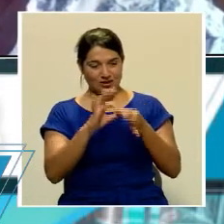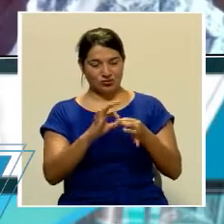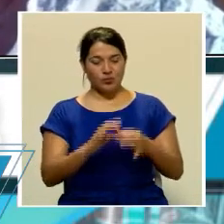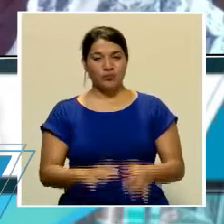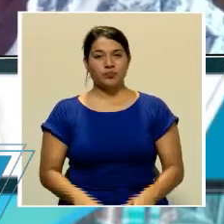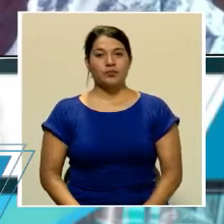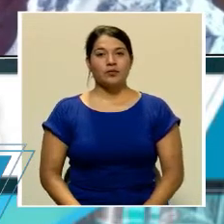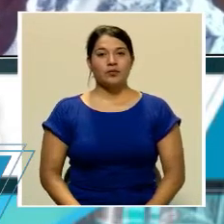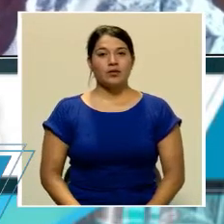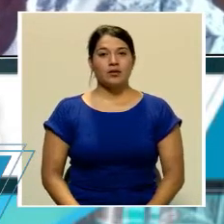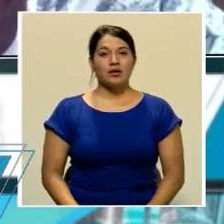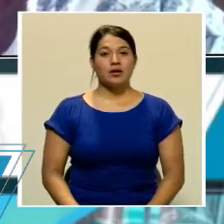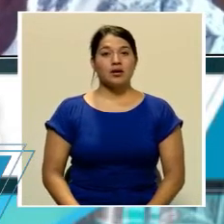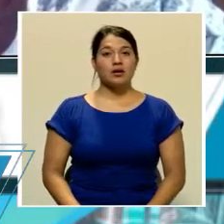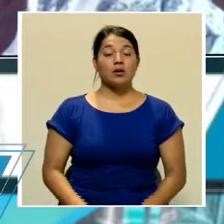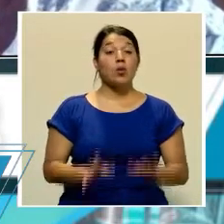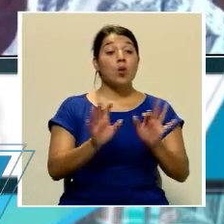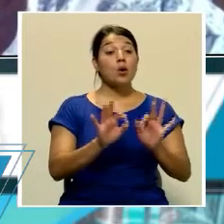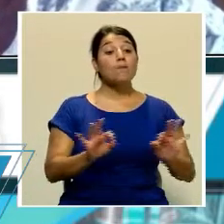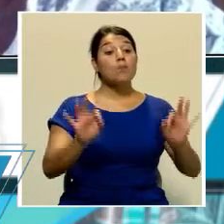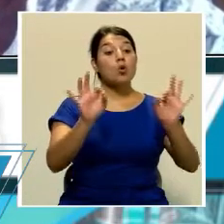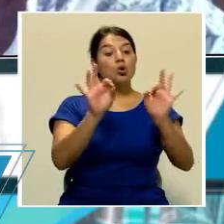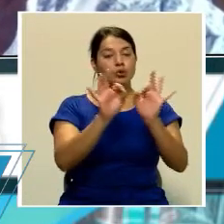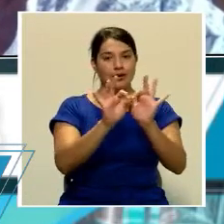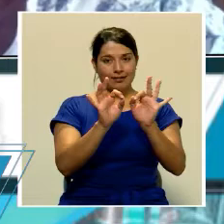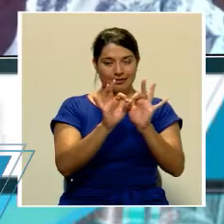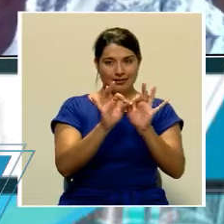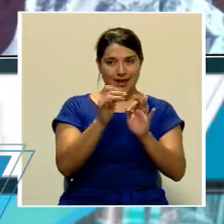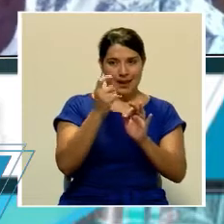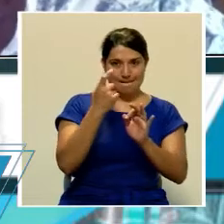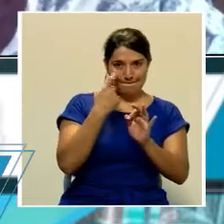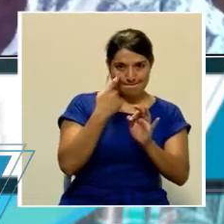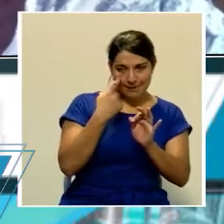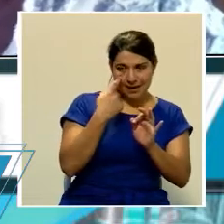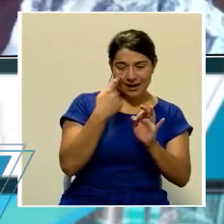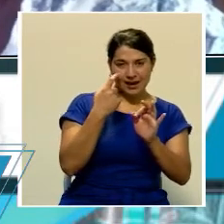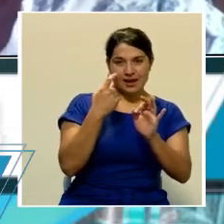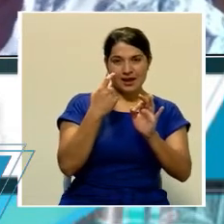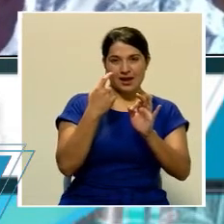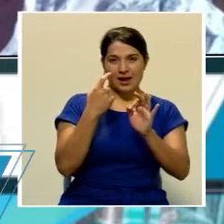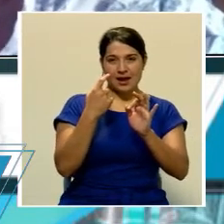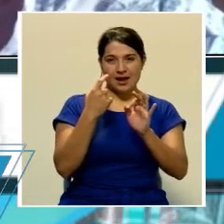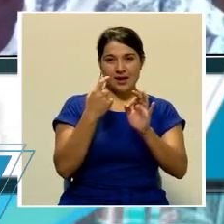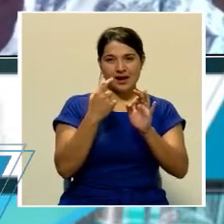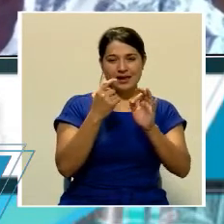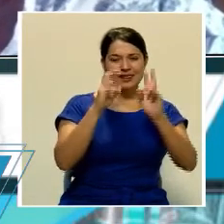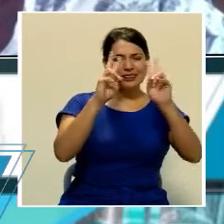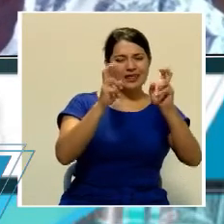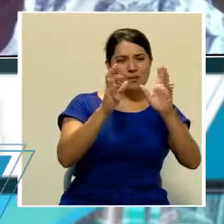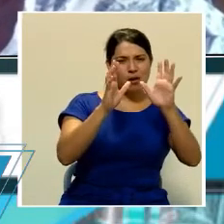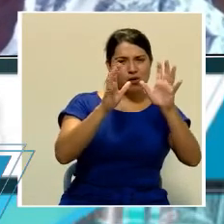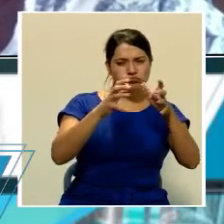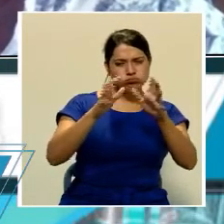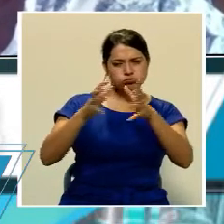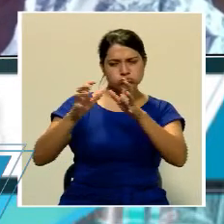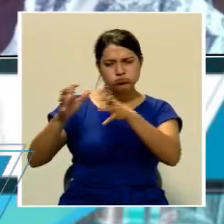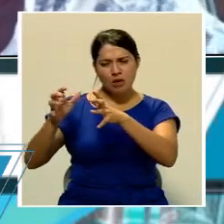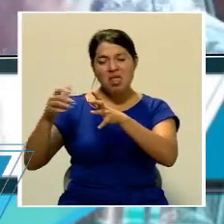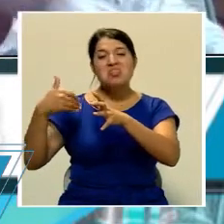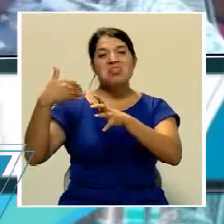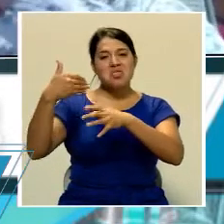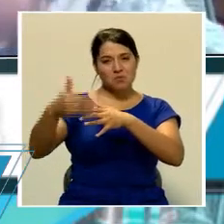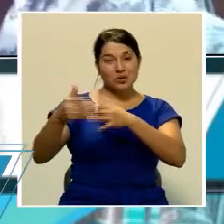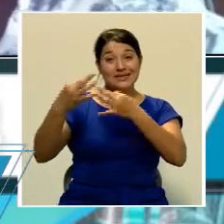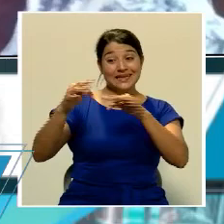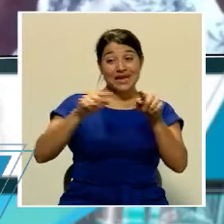la idea es un poco ver estos fenómenos por partes y luego tratar de interpretarlos integralmente. Hay una brecha digital muy